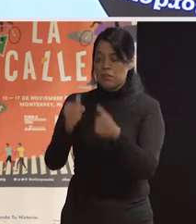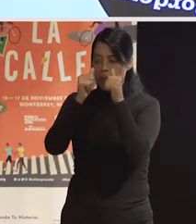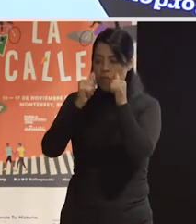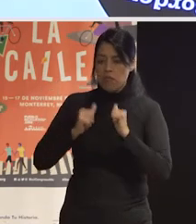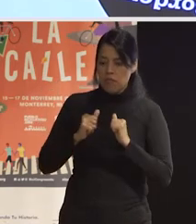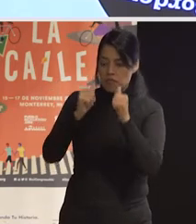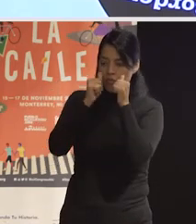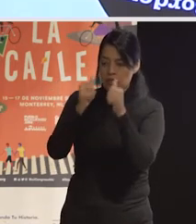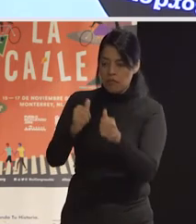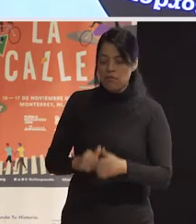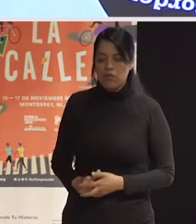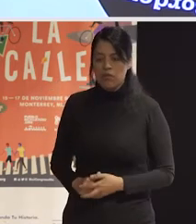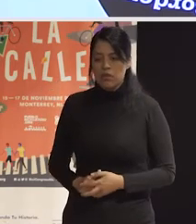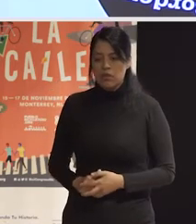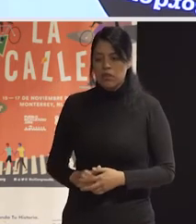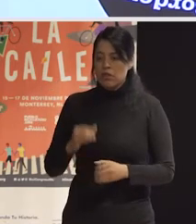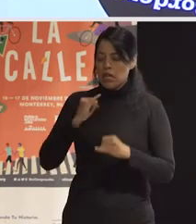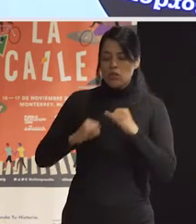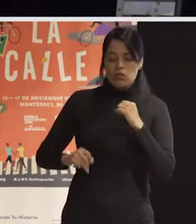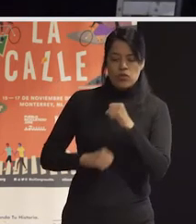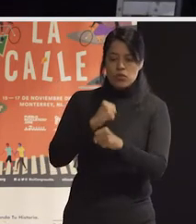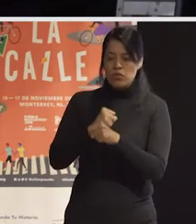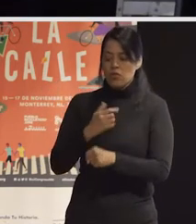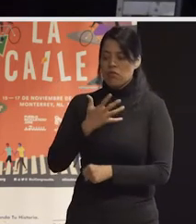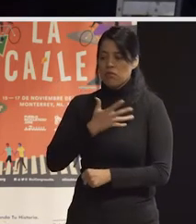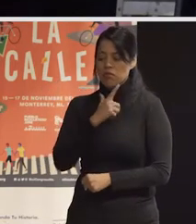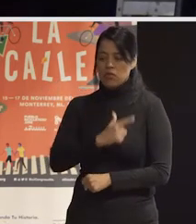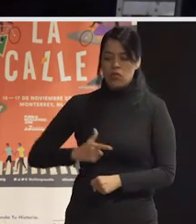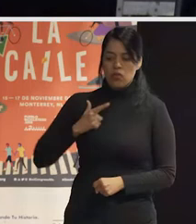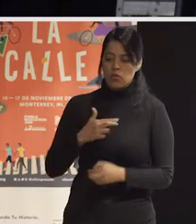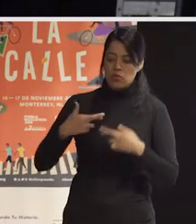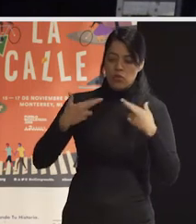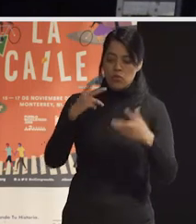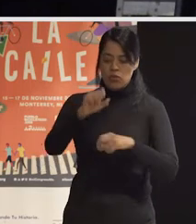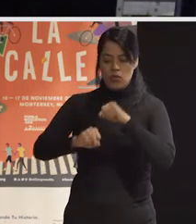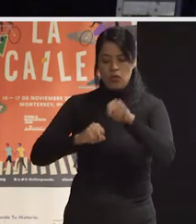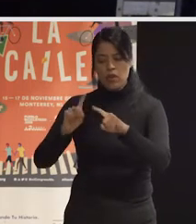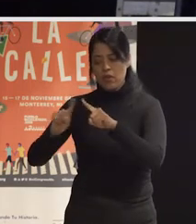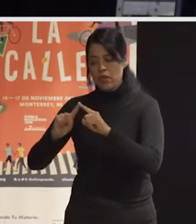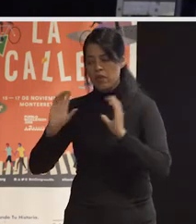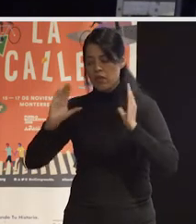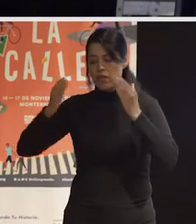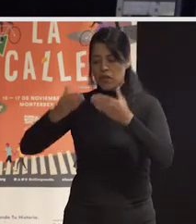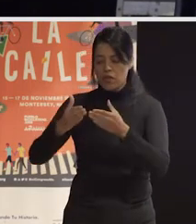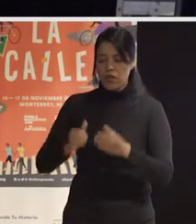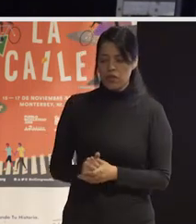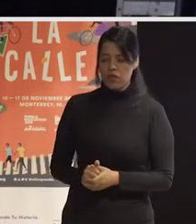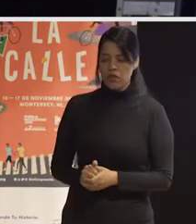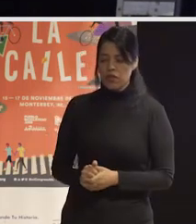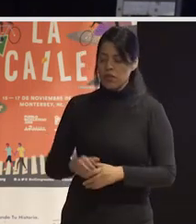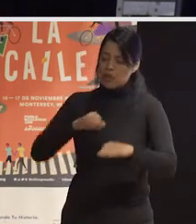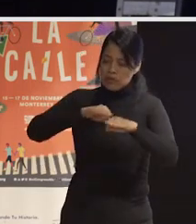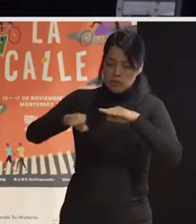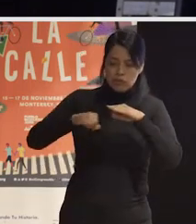en los últimos años hemos tenido el gusto de donar bicis también a comunidades con las cuales